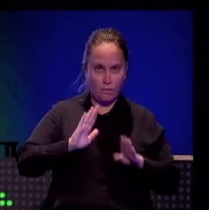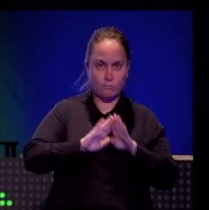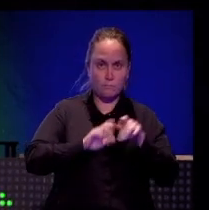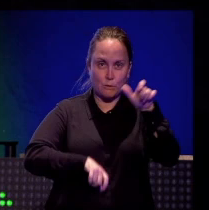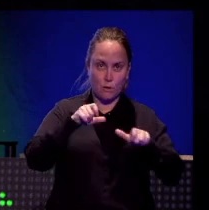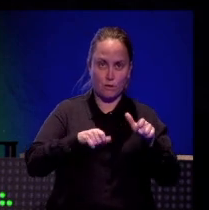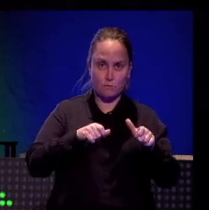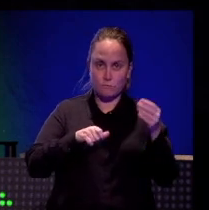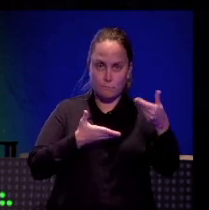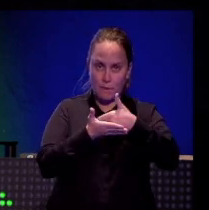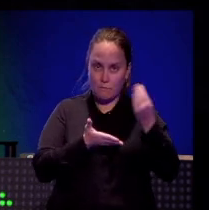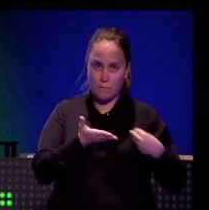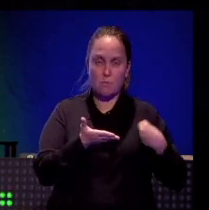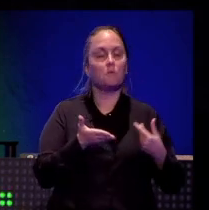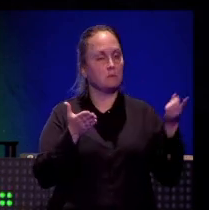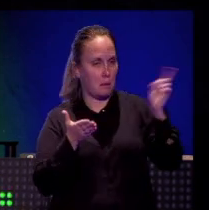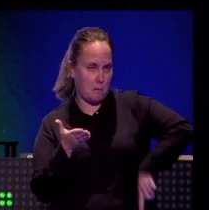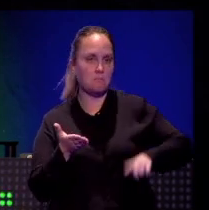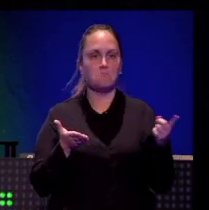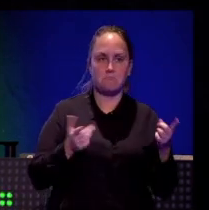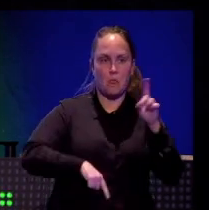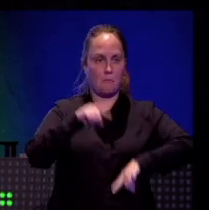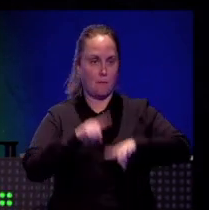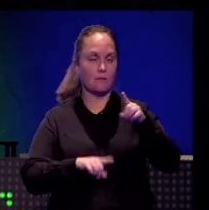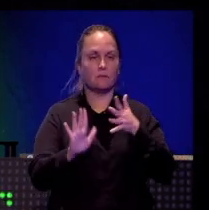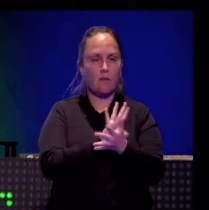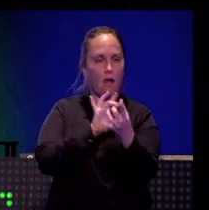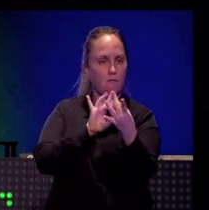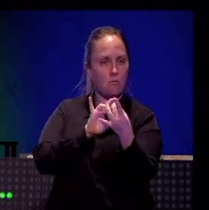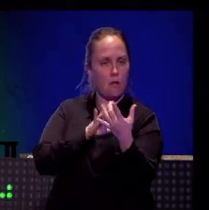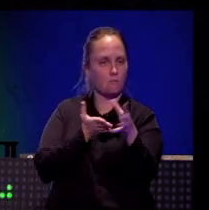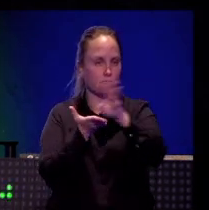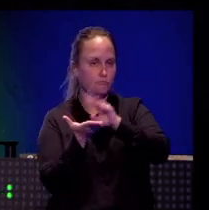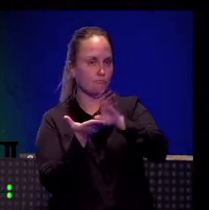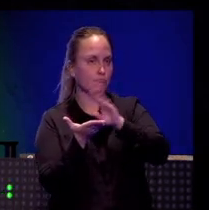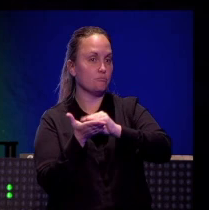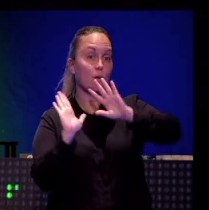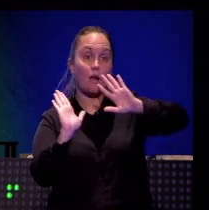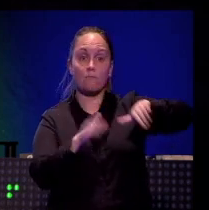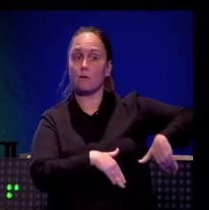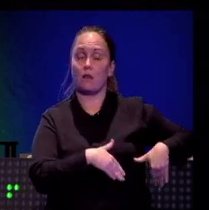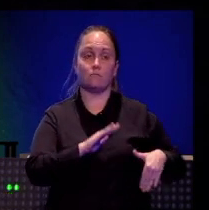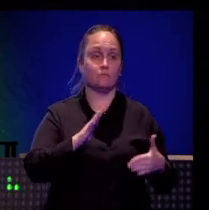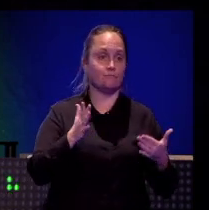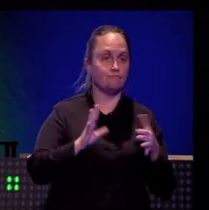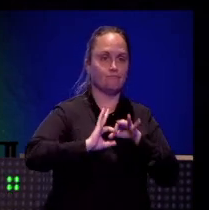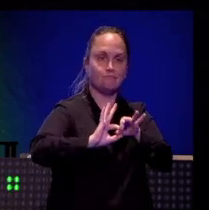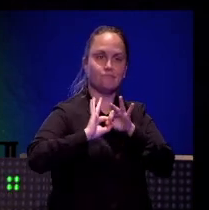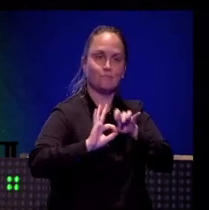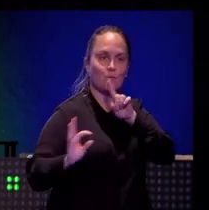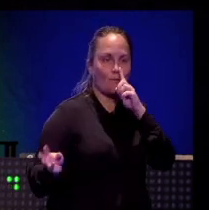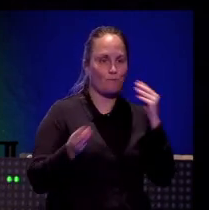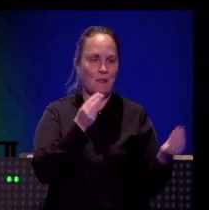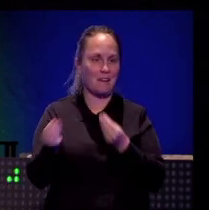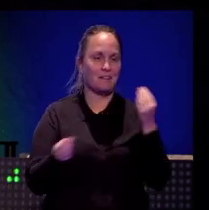pues también dárselo así tenía oportunidad yo lo que conseguimos con esto pues es crear un 15 con el oyente y ahí